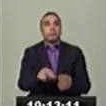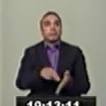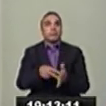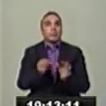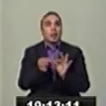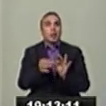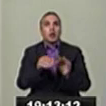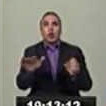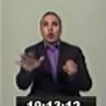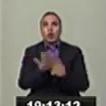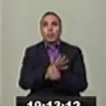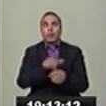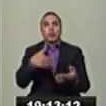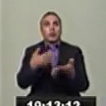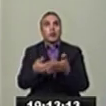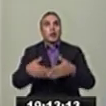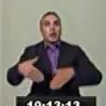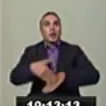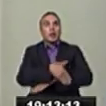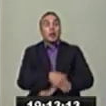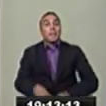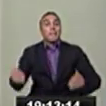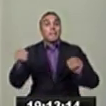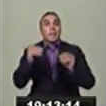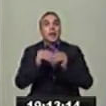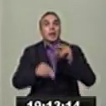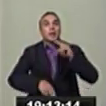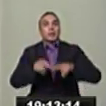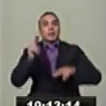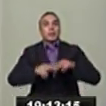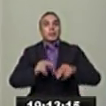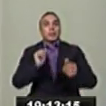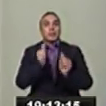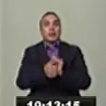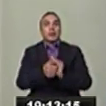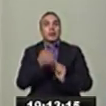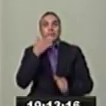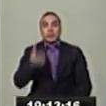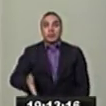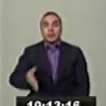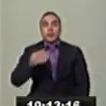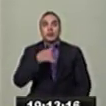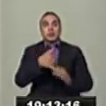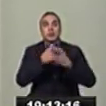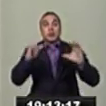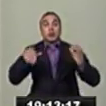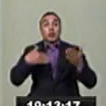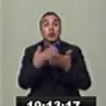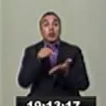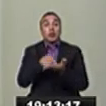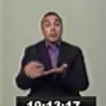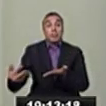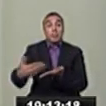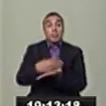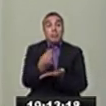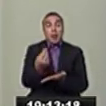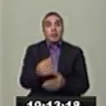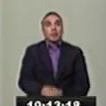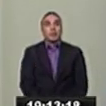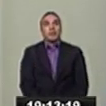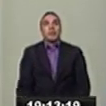rehabilitación integral de toda la vía más la construcción del paso lateral de Santa Elena. Entonces, todo lo que se recauda